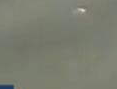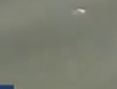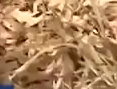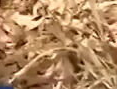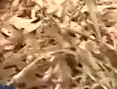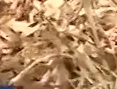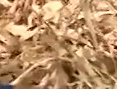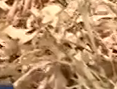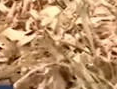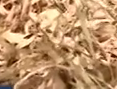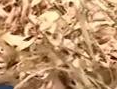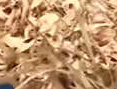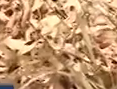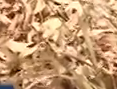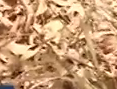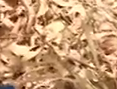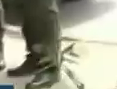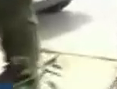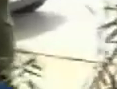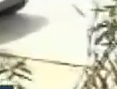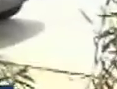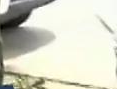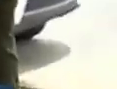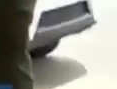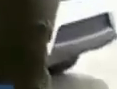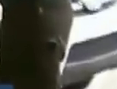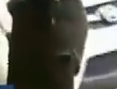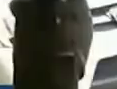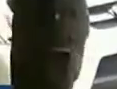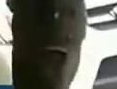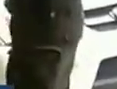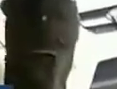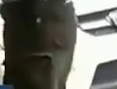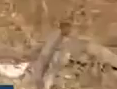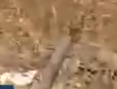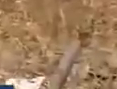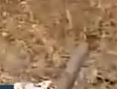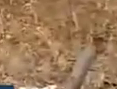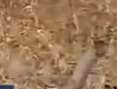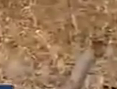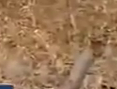Macabro hallazgo. Encuentran una osamenta entre unos matorrales.